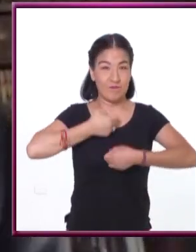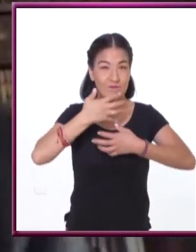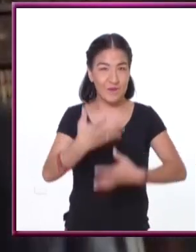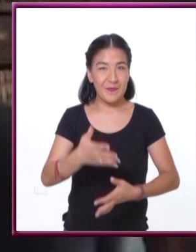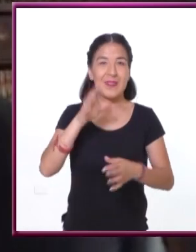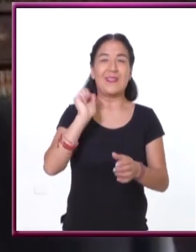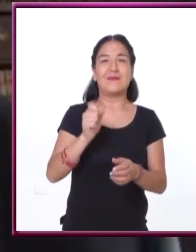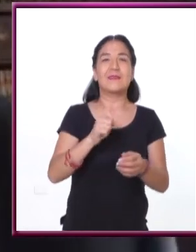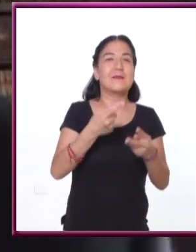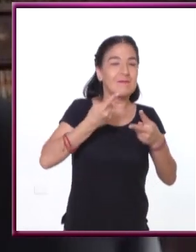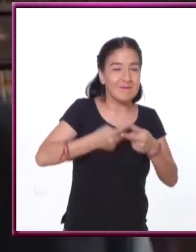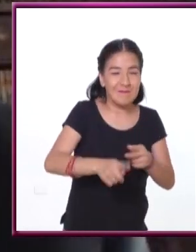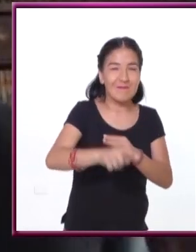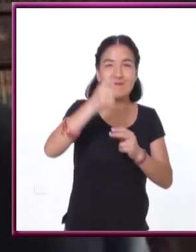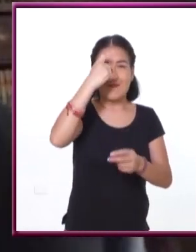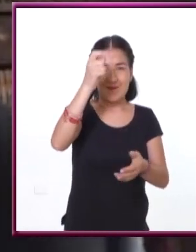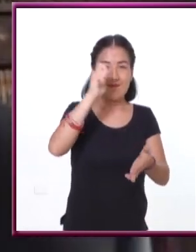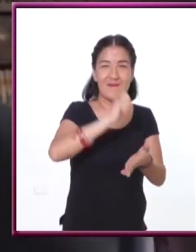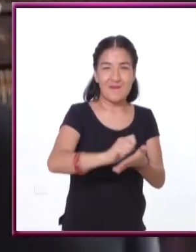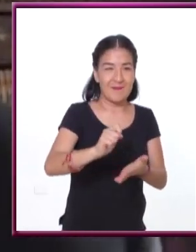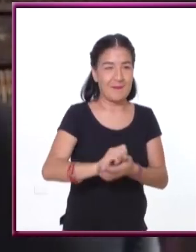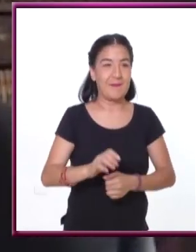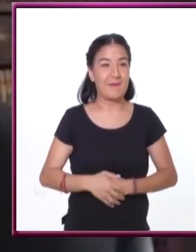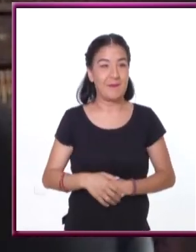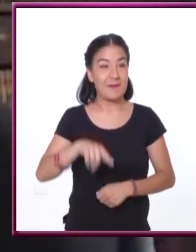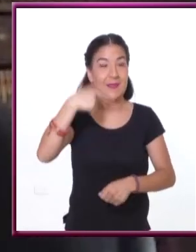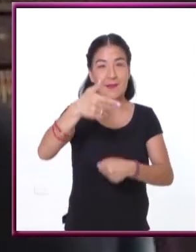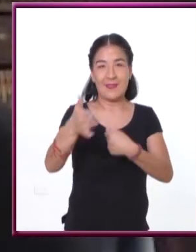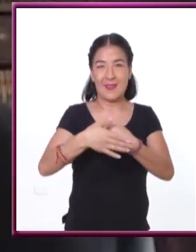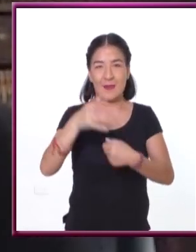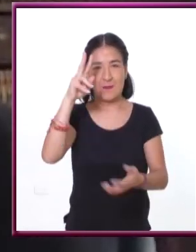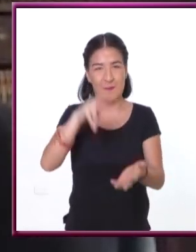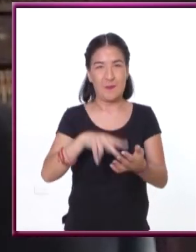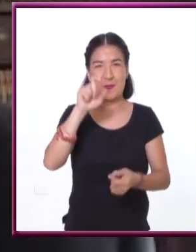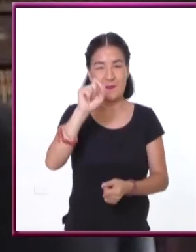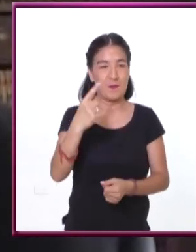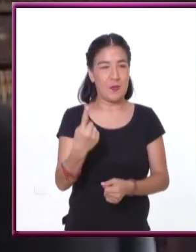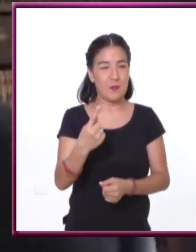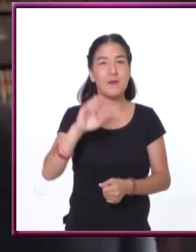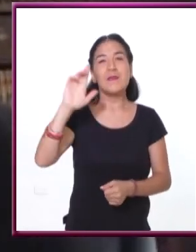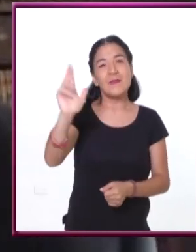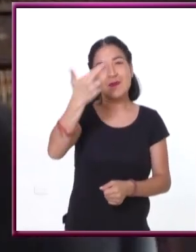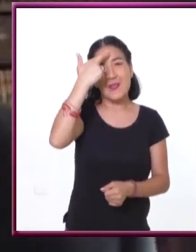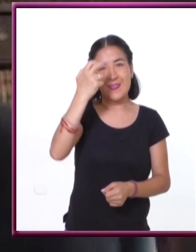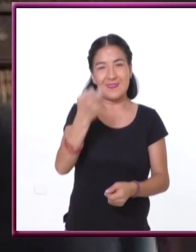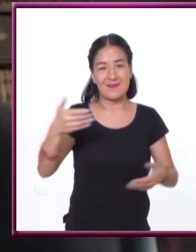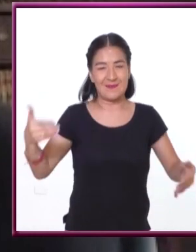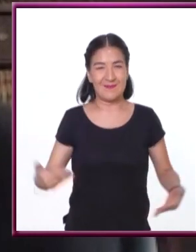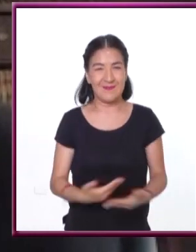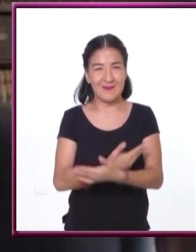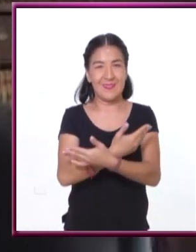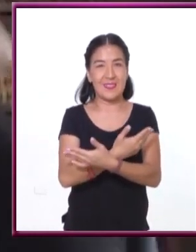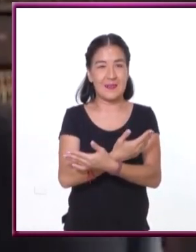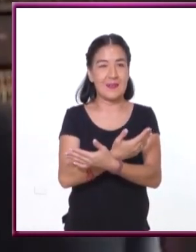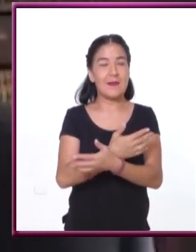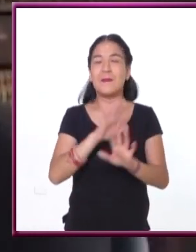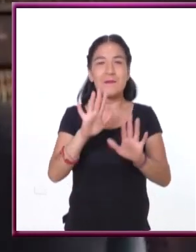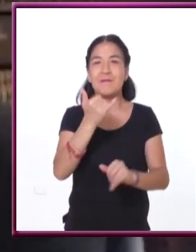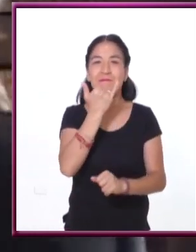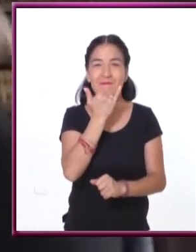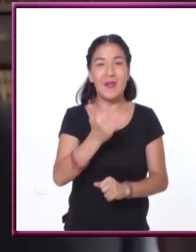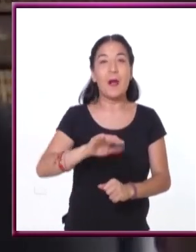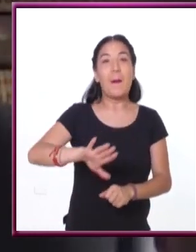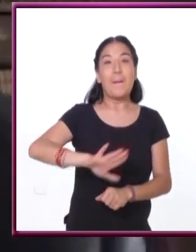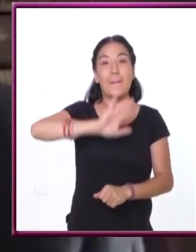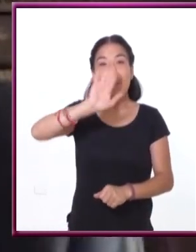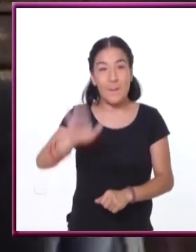nace, el próximo año, en 2021, vamos a recordar el nacimiento,